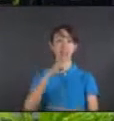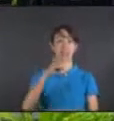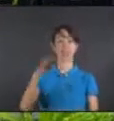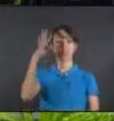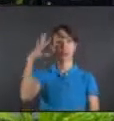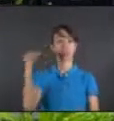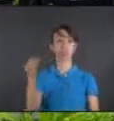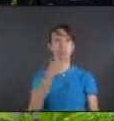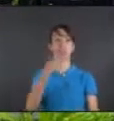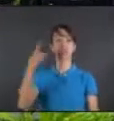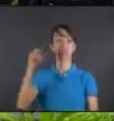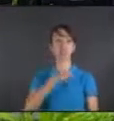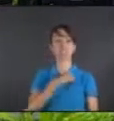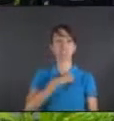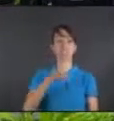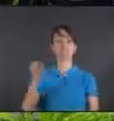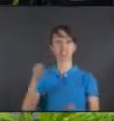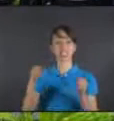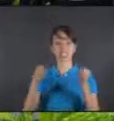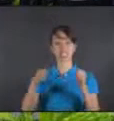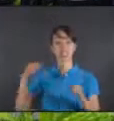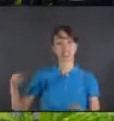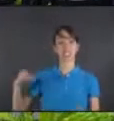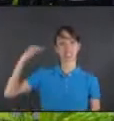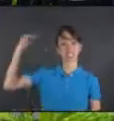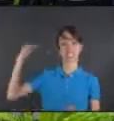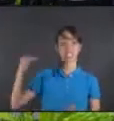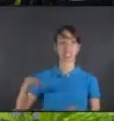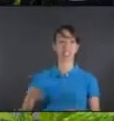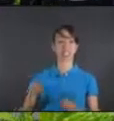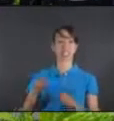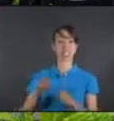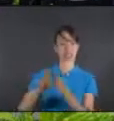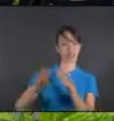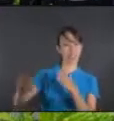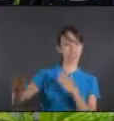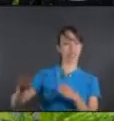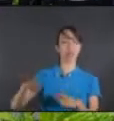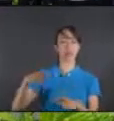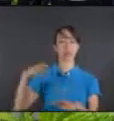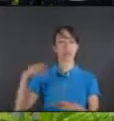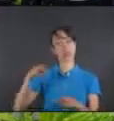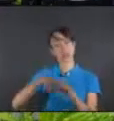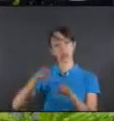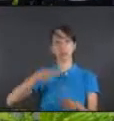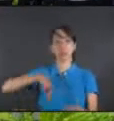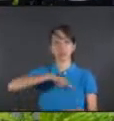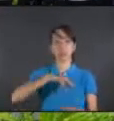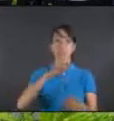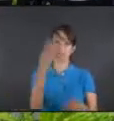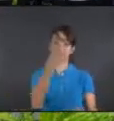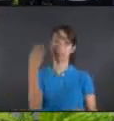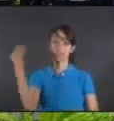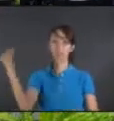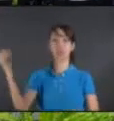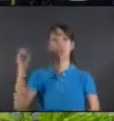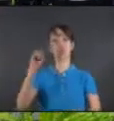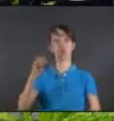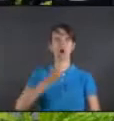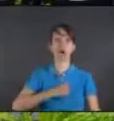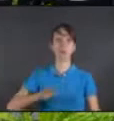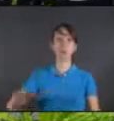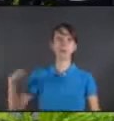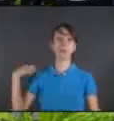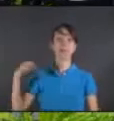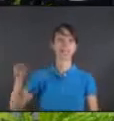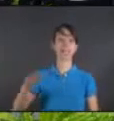pero tampoco te voy a subir al altar, le dije, porque en el altar, bueno. Entonces, lo que le estoy tratando de decir es,